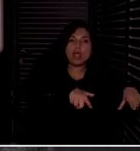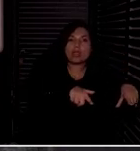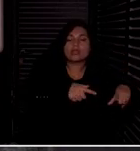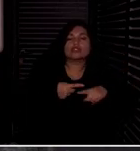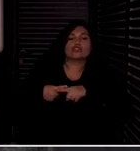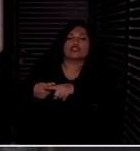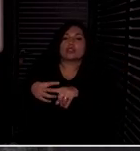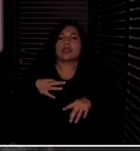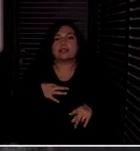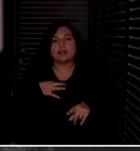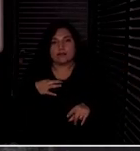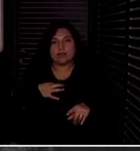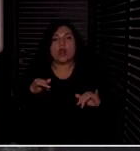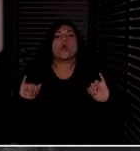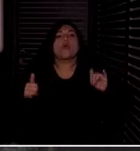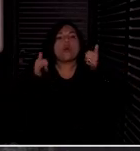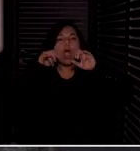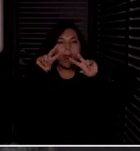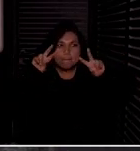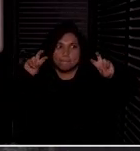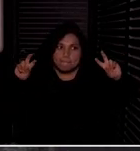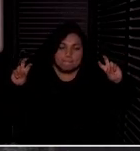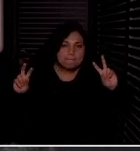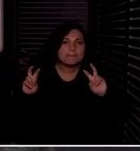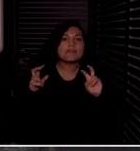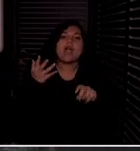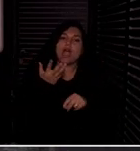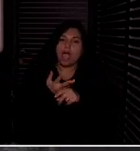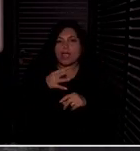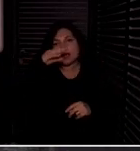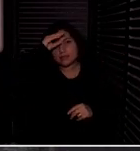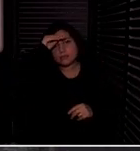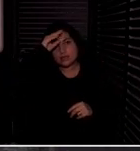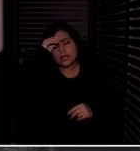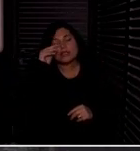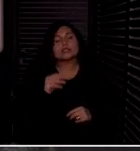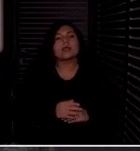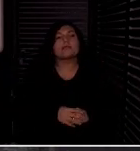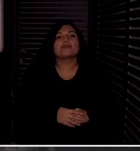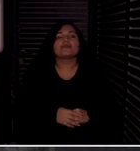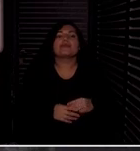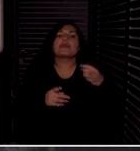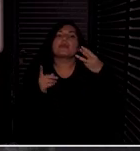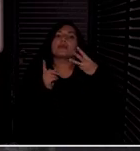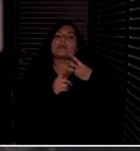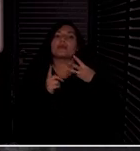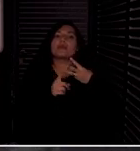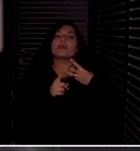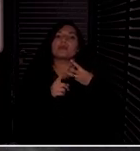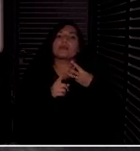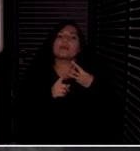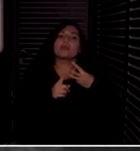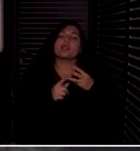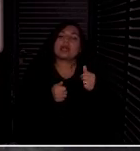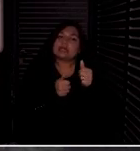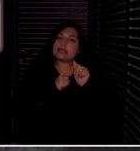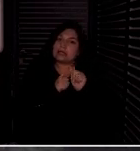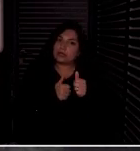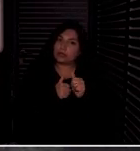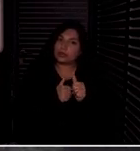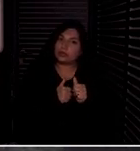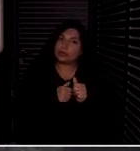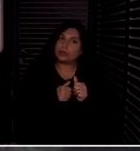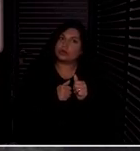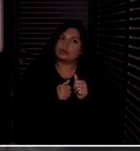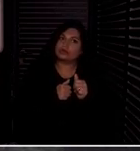explorar, jugar. Hay experiencia ya en algunos casos o entes que podemos señalar. Y la tercera, plantear el reto de este